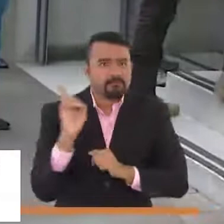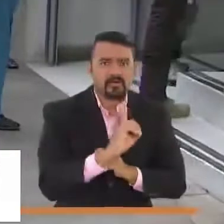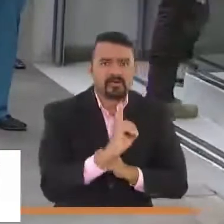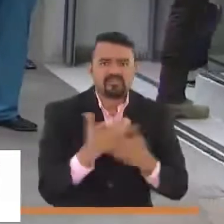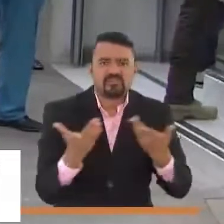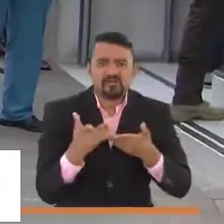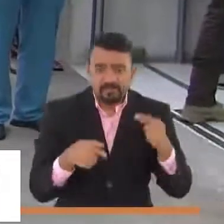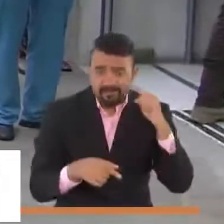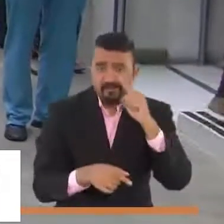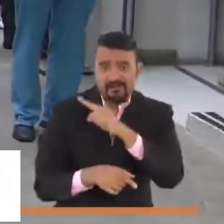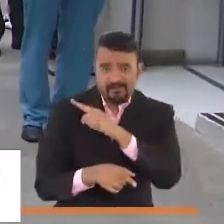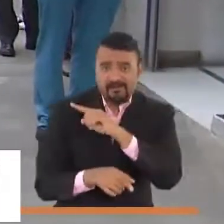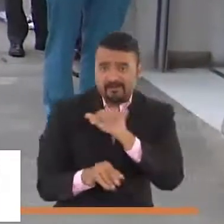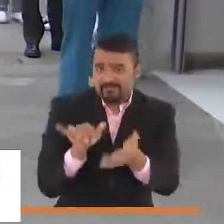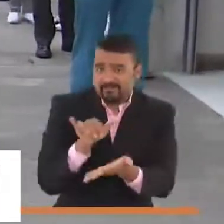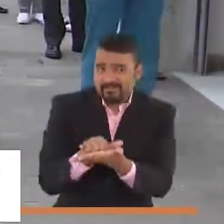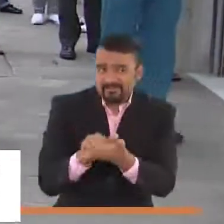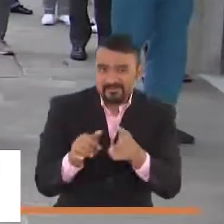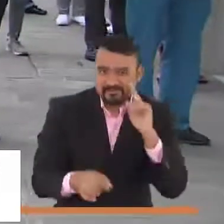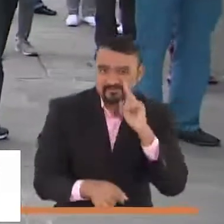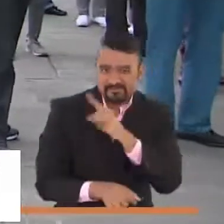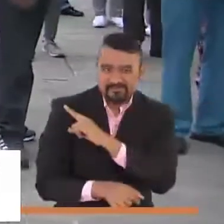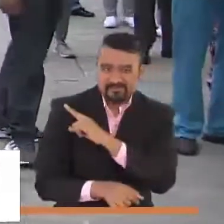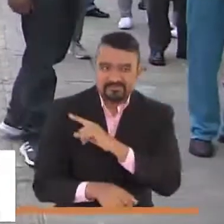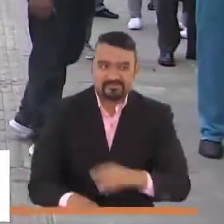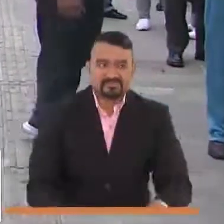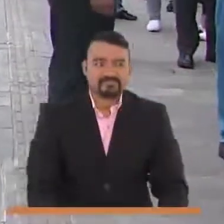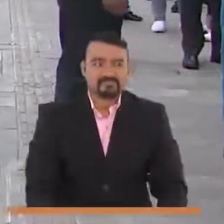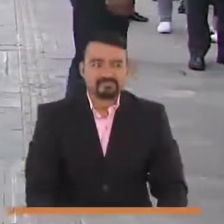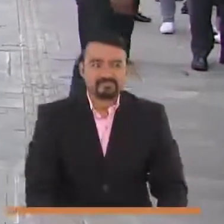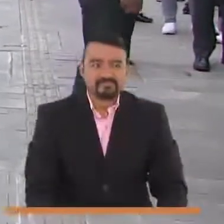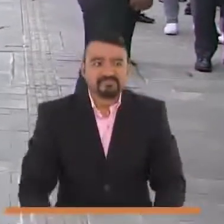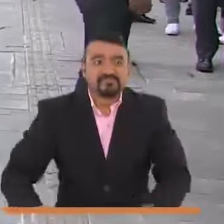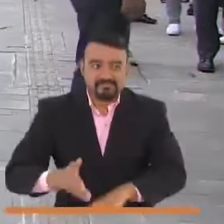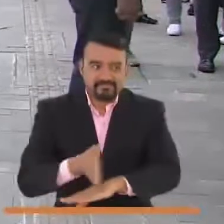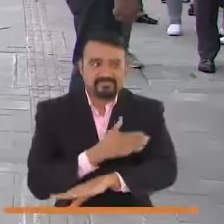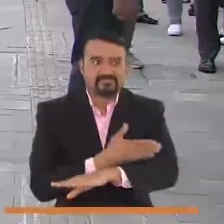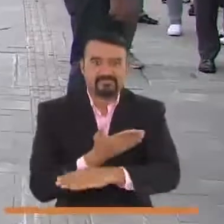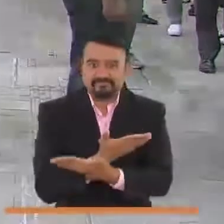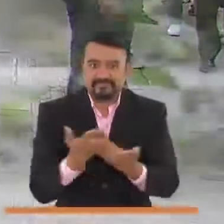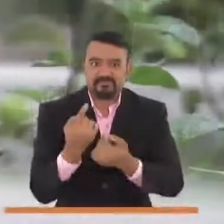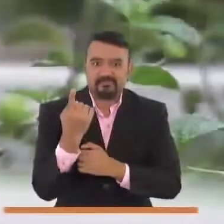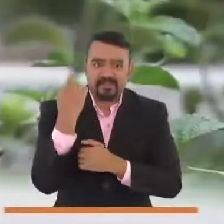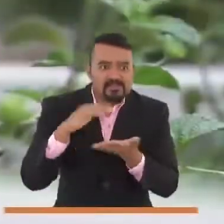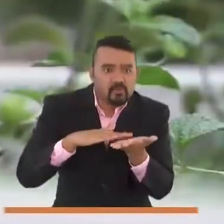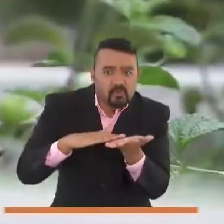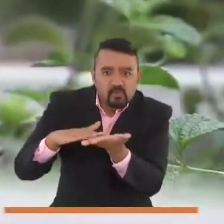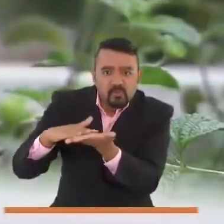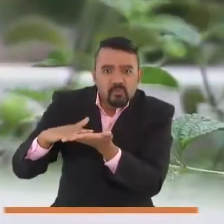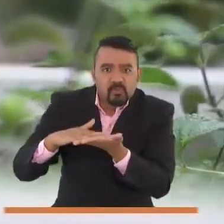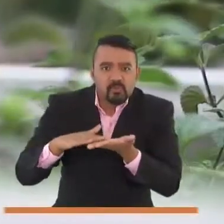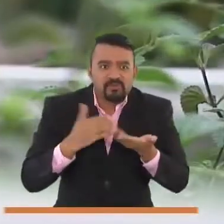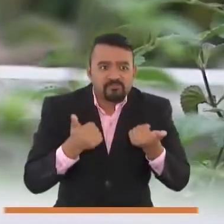nuestra casa Envigado es este pasaje. Que faltaba mejorarlo, ampliarlo, acondicionarlo